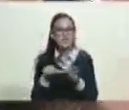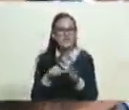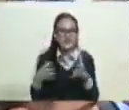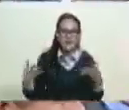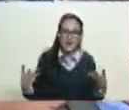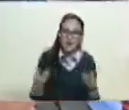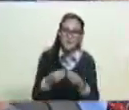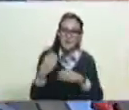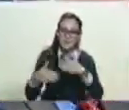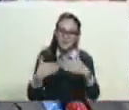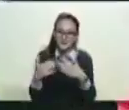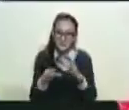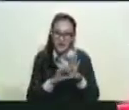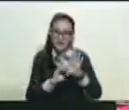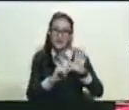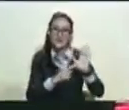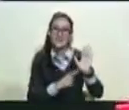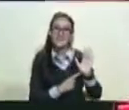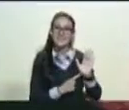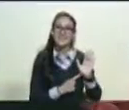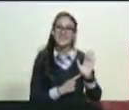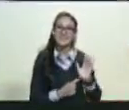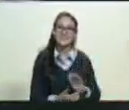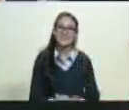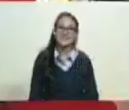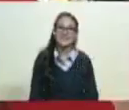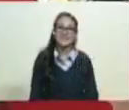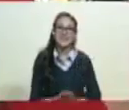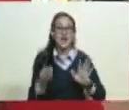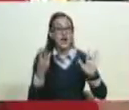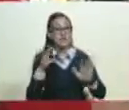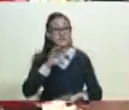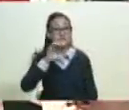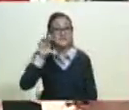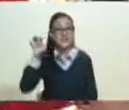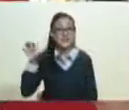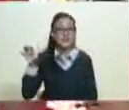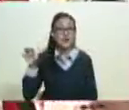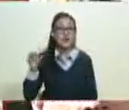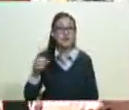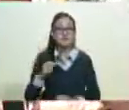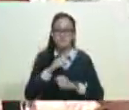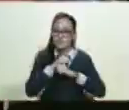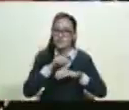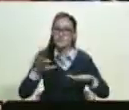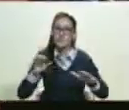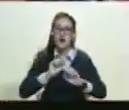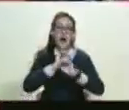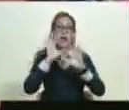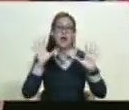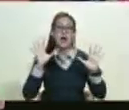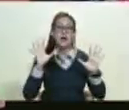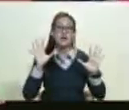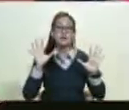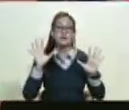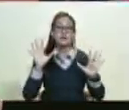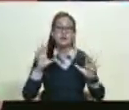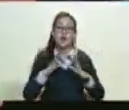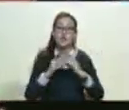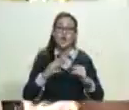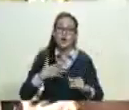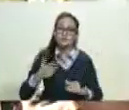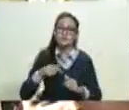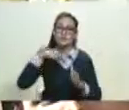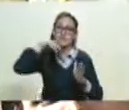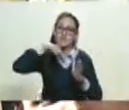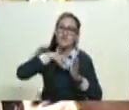acompañan este proceso constituyente. Y esos 8 sectores enviaron un mensaje claro también. Queremos